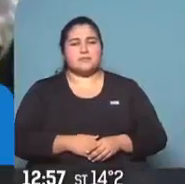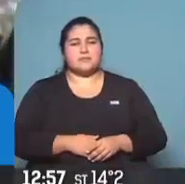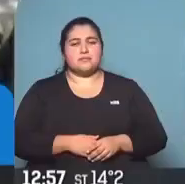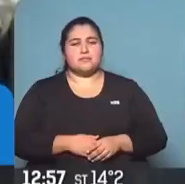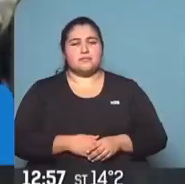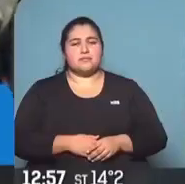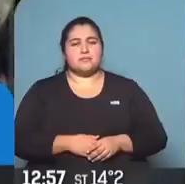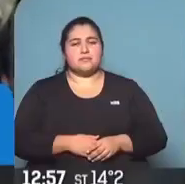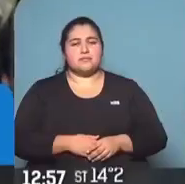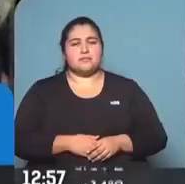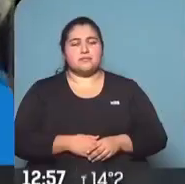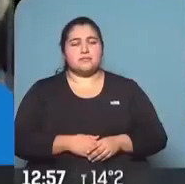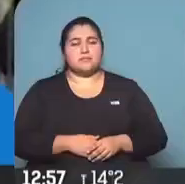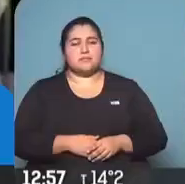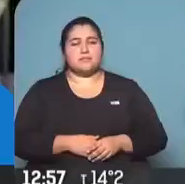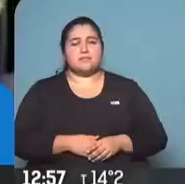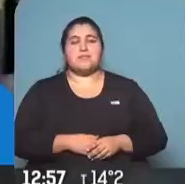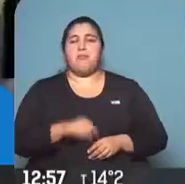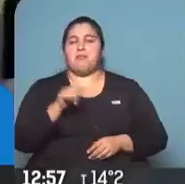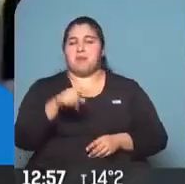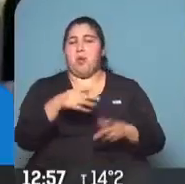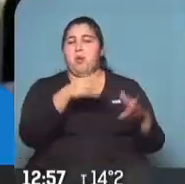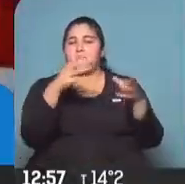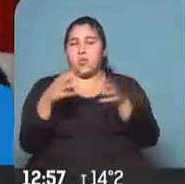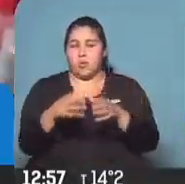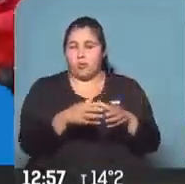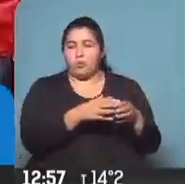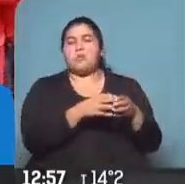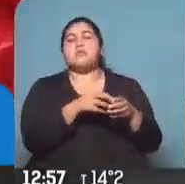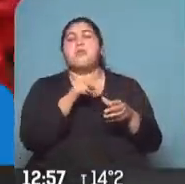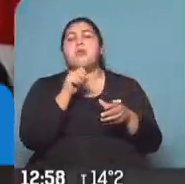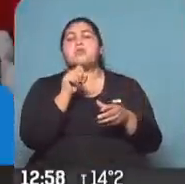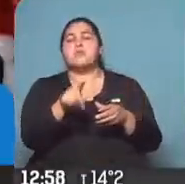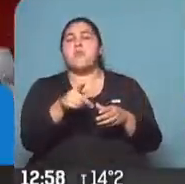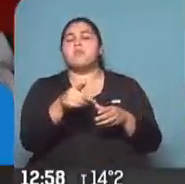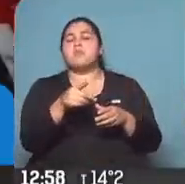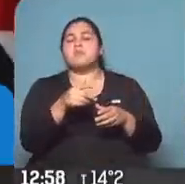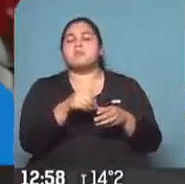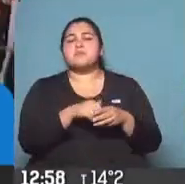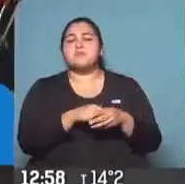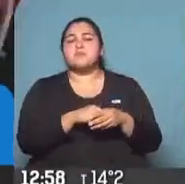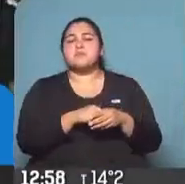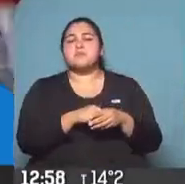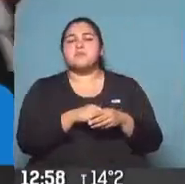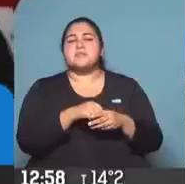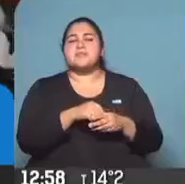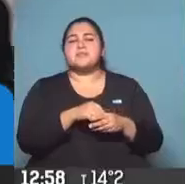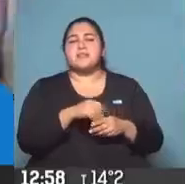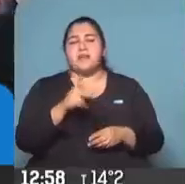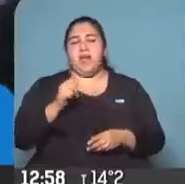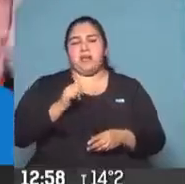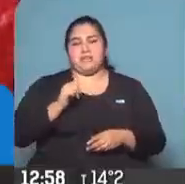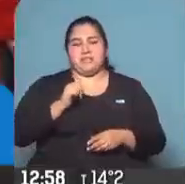i a continuación hace su cuenta aquí el liceo militar general san